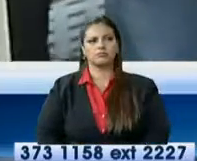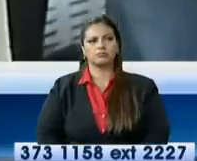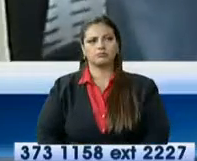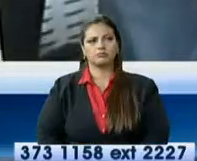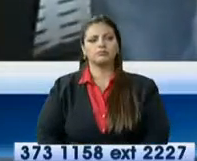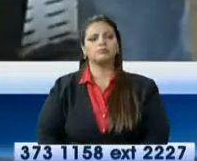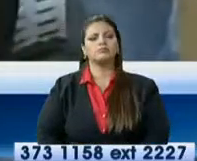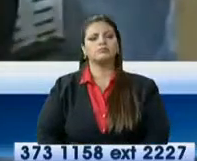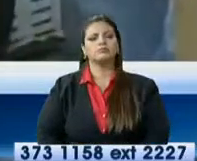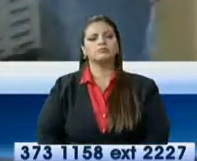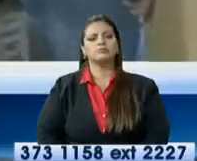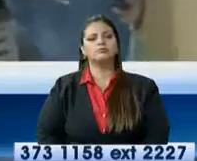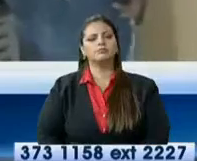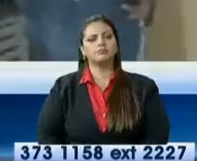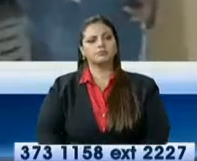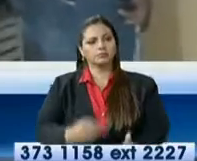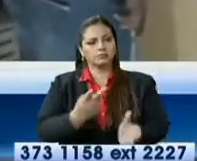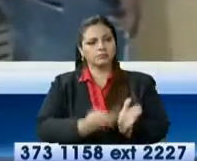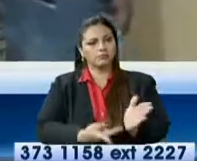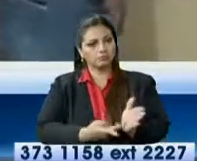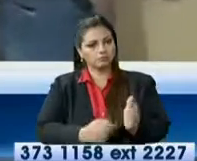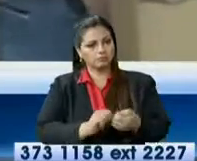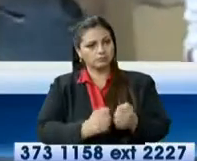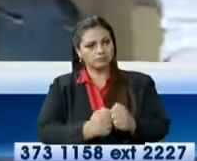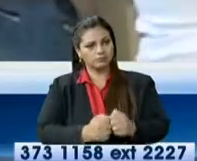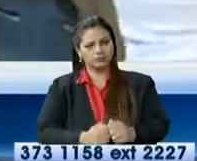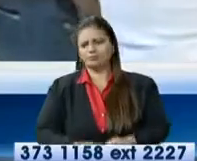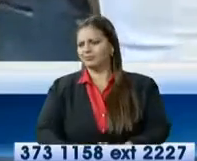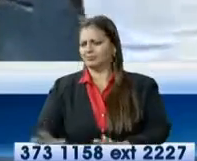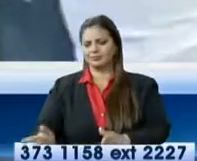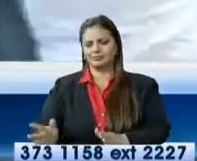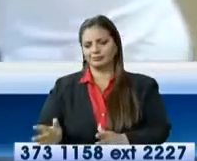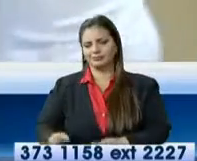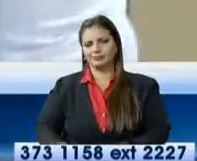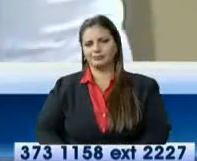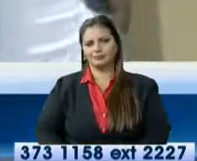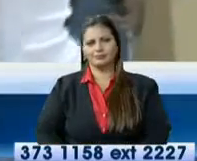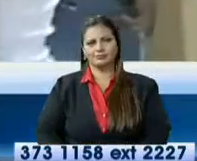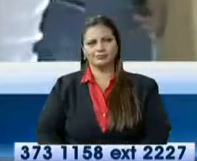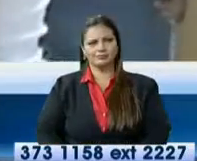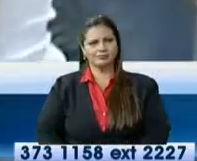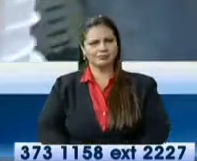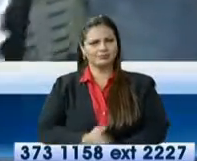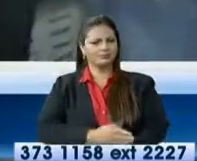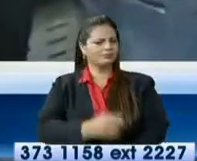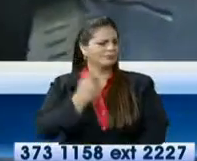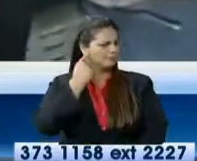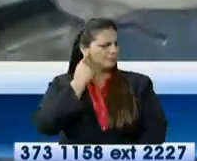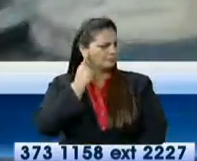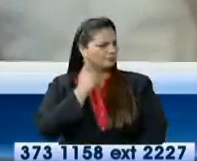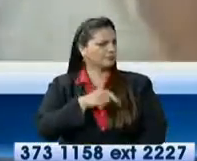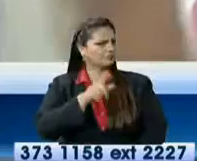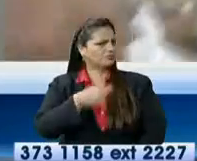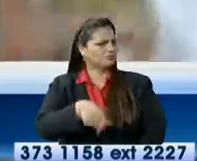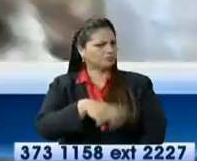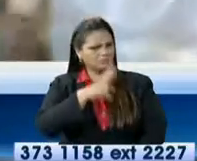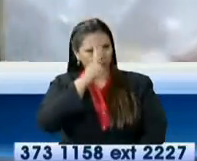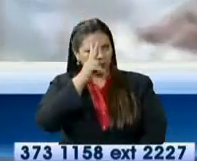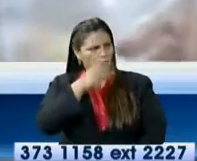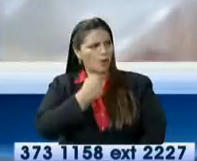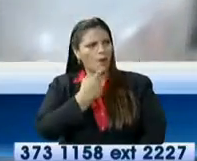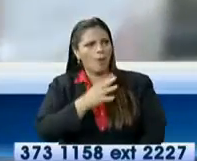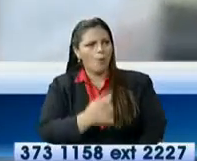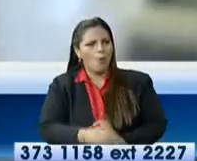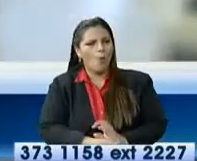¿Alguna novedad con la balanza? No, ninguna. Bueno, hace un momento escuchamos que sí había una irregularidad con una de las